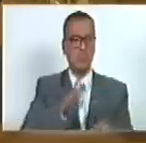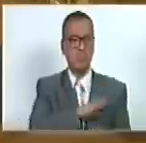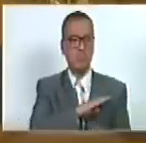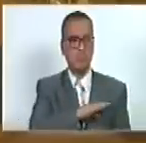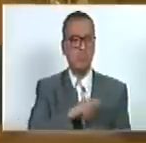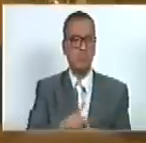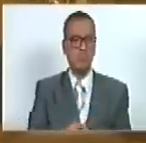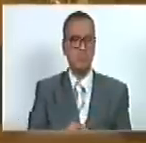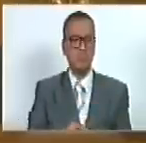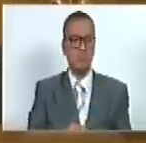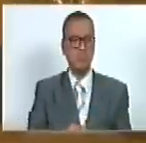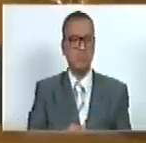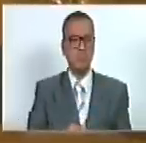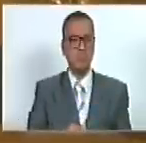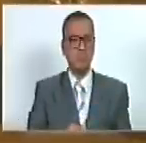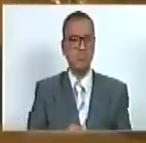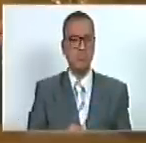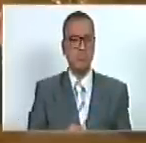de dominio.